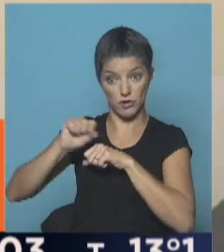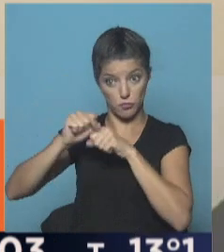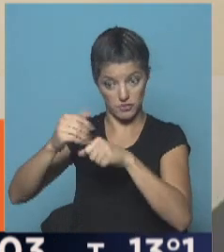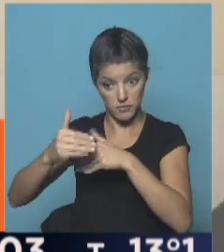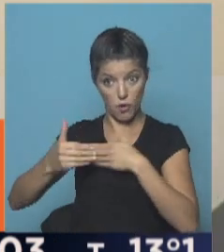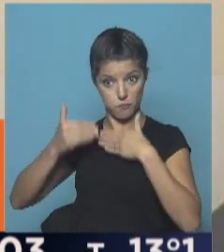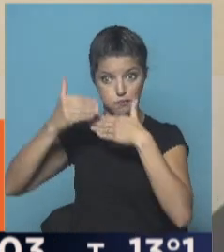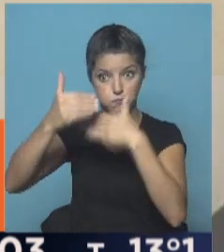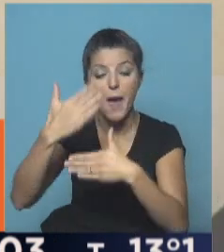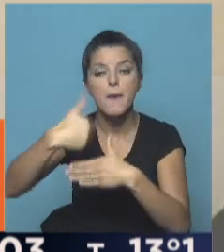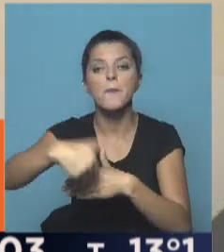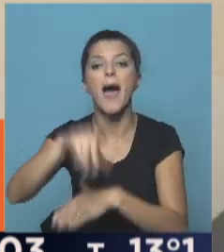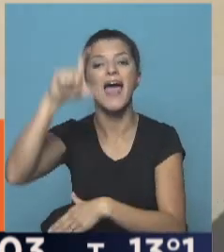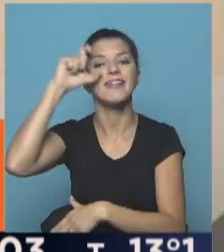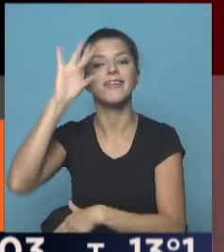harán el 10 de diciembre.